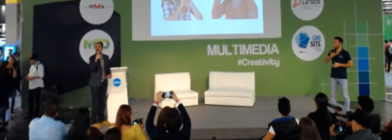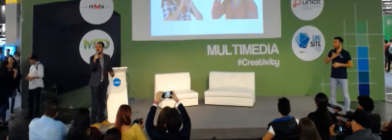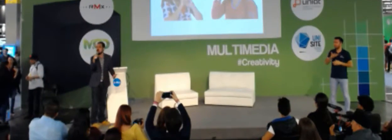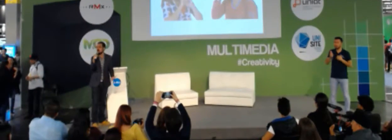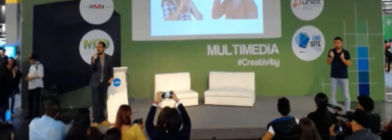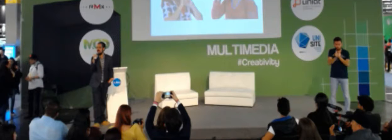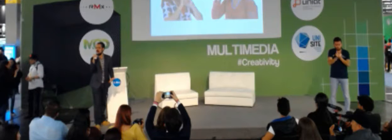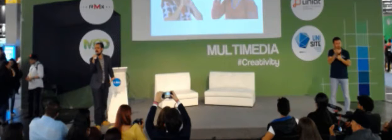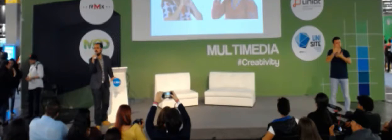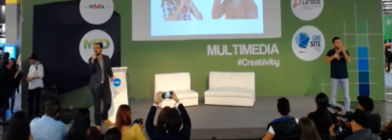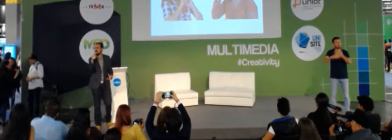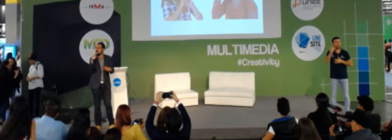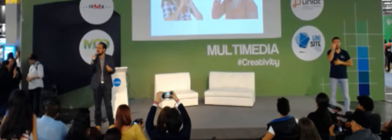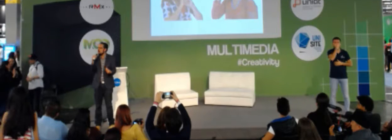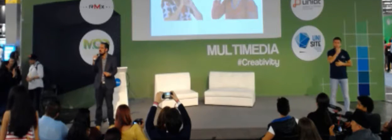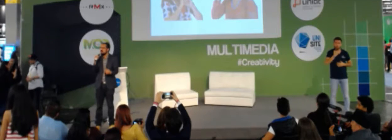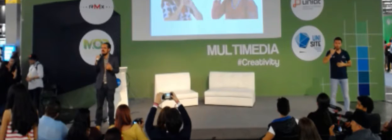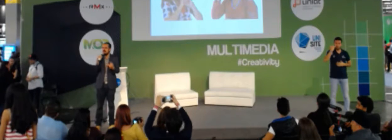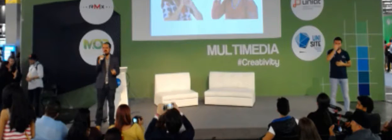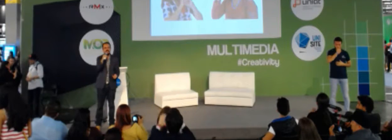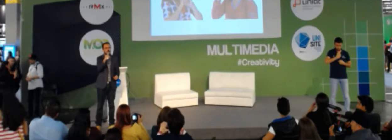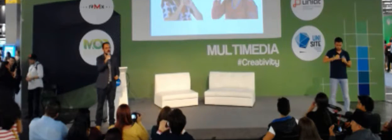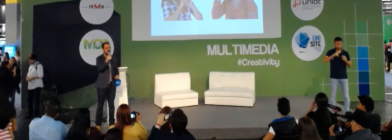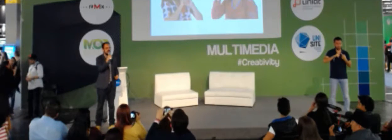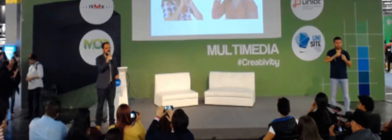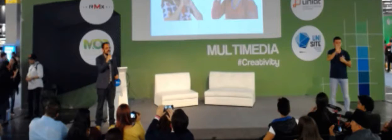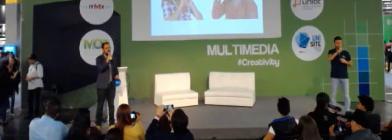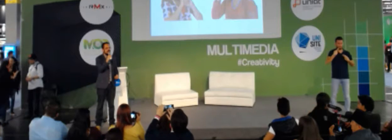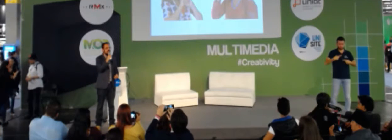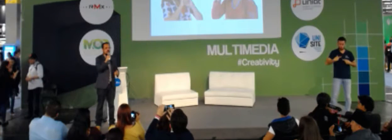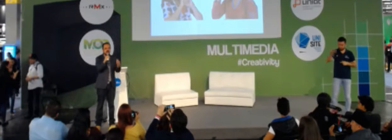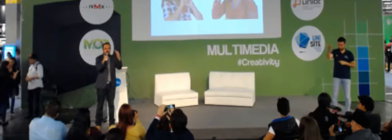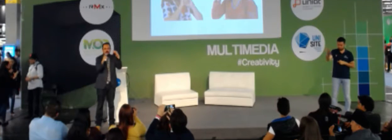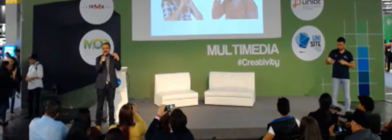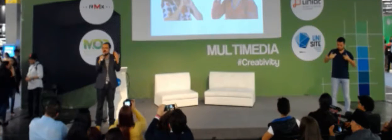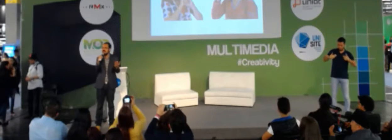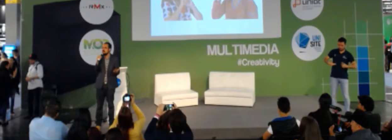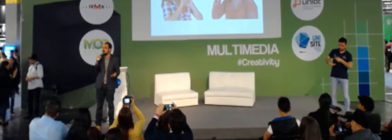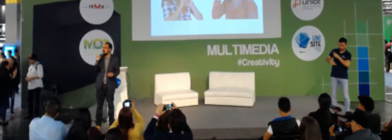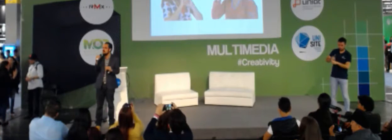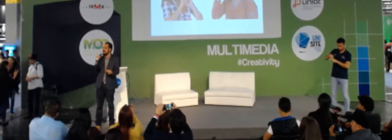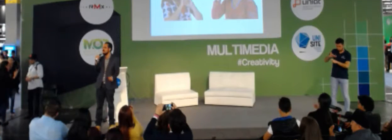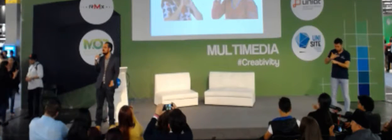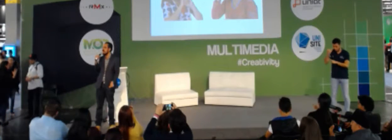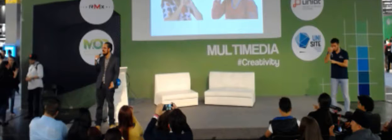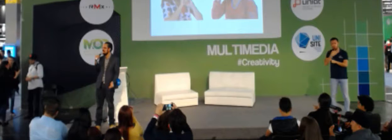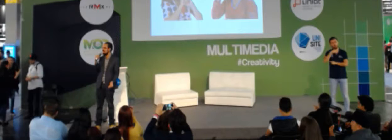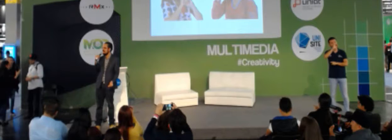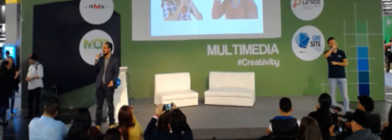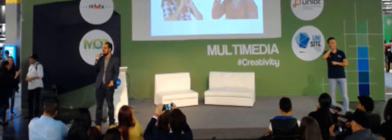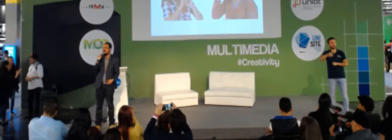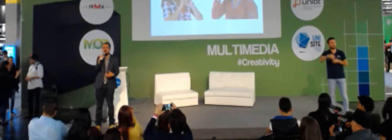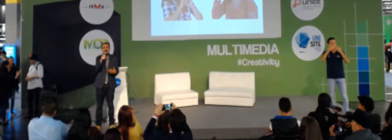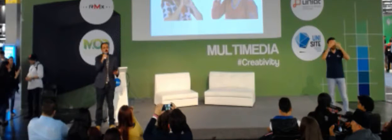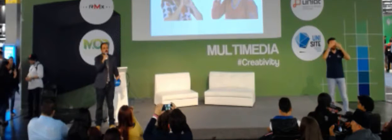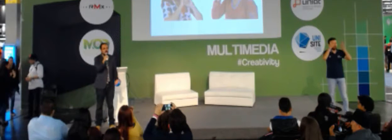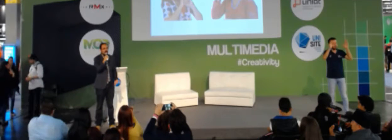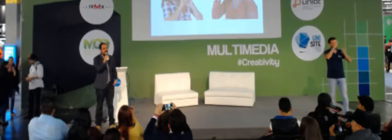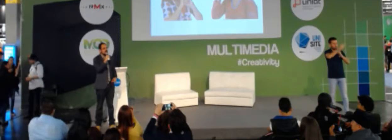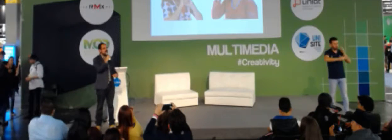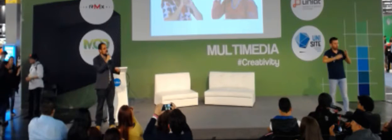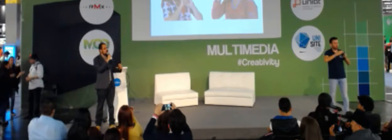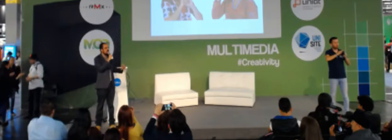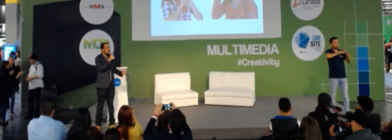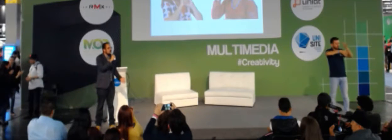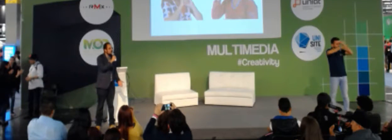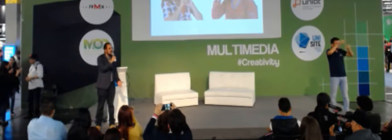un idioma. Cuando un ser humano tiene un idioma, tiene una forma de ver el mundo muy particular, tiene una cultura, tiene